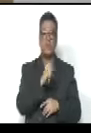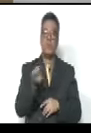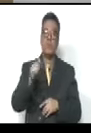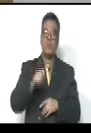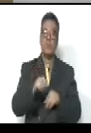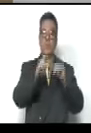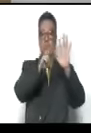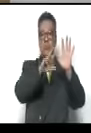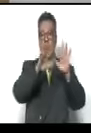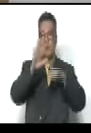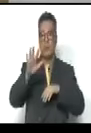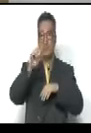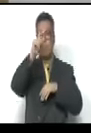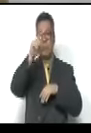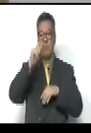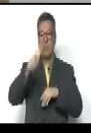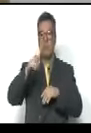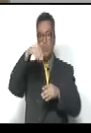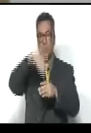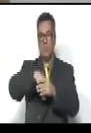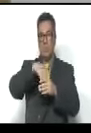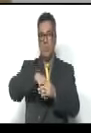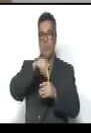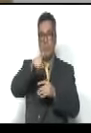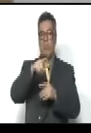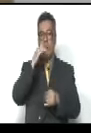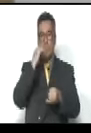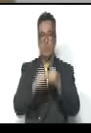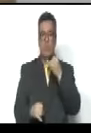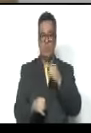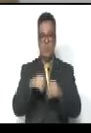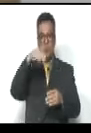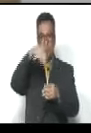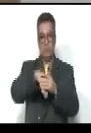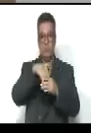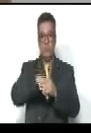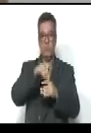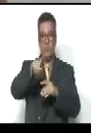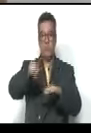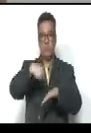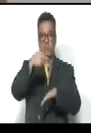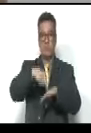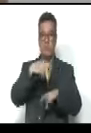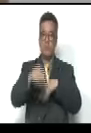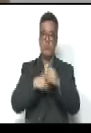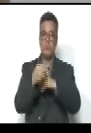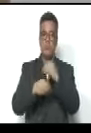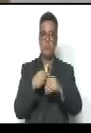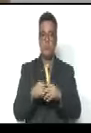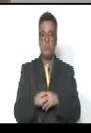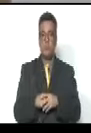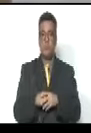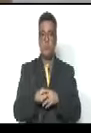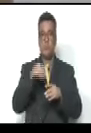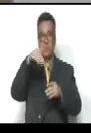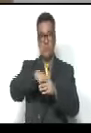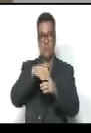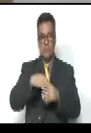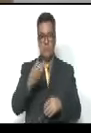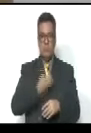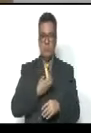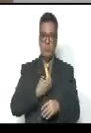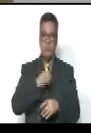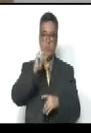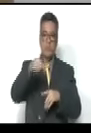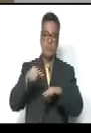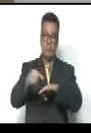del 85% de los votos en las últimas elecciones nacionales realizadas, me refiero a las elecciones de alcaldes